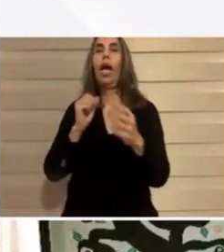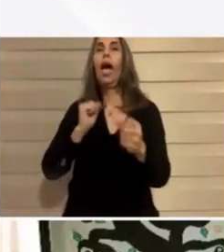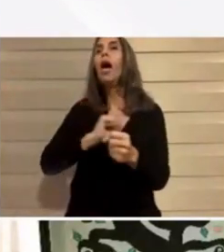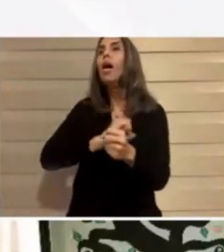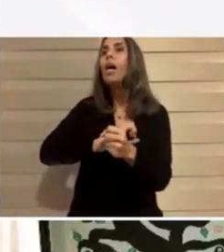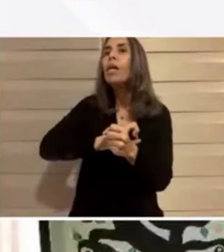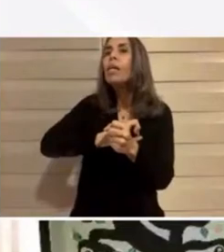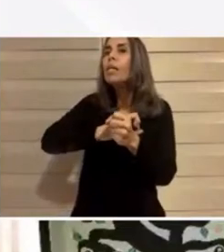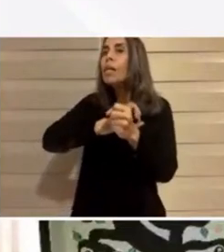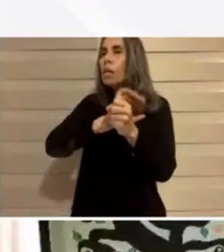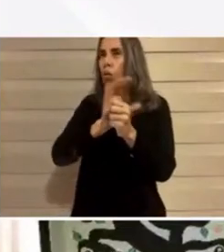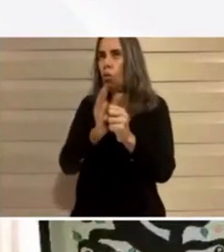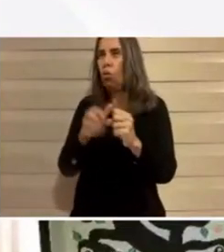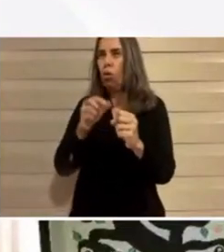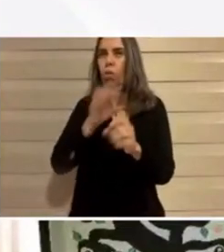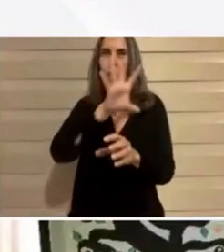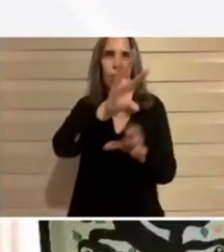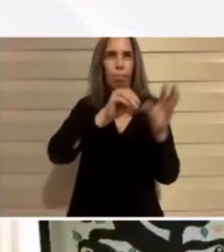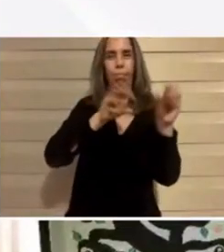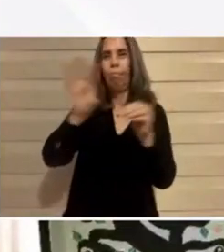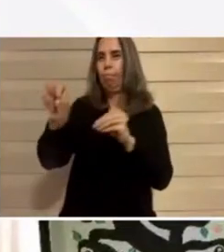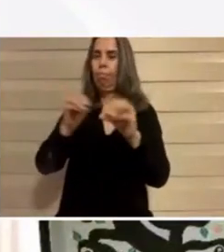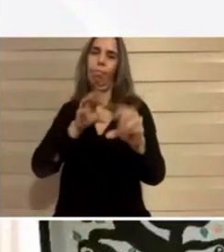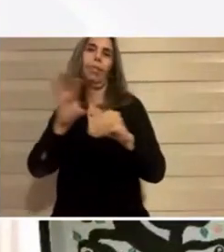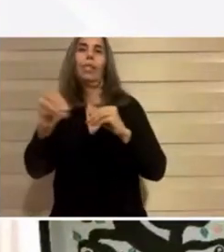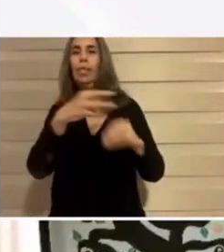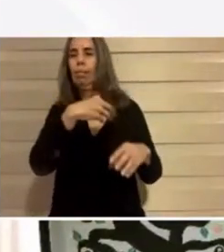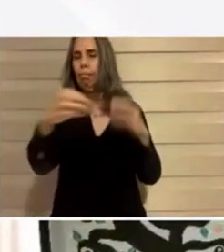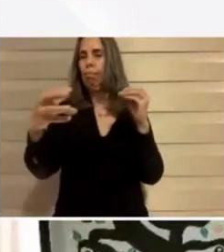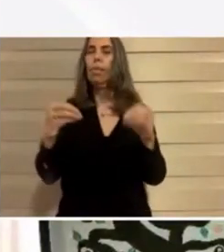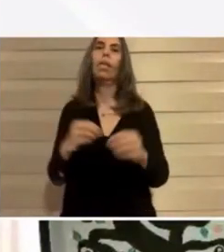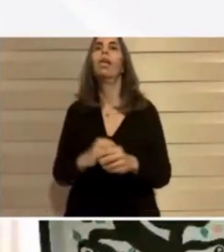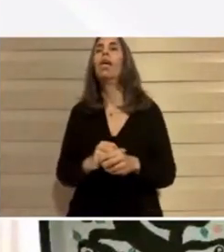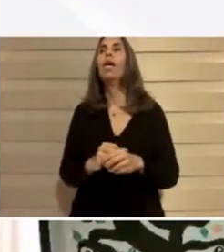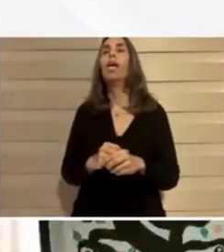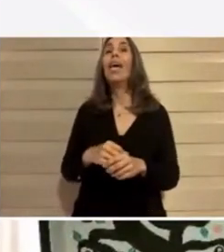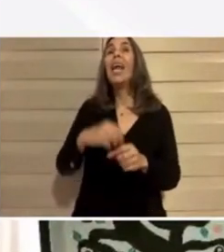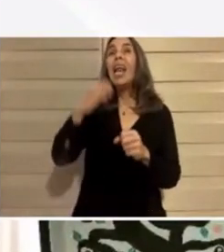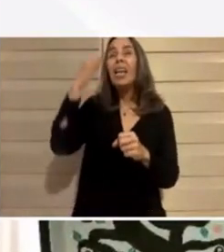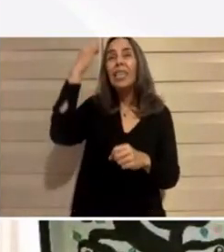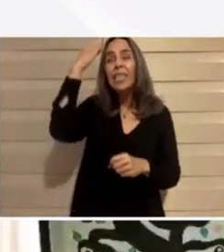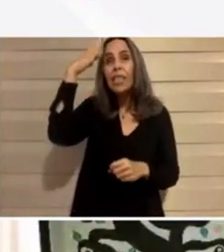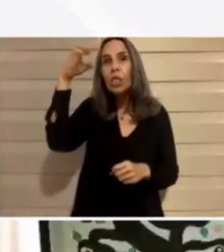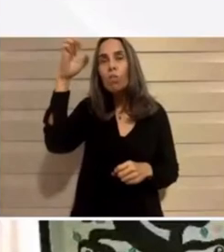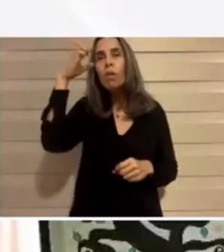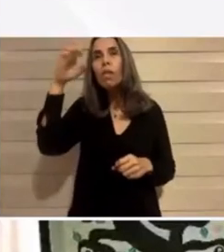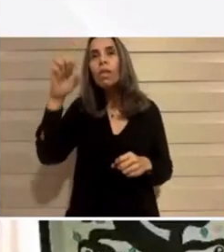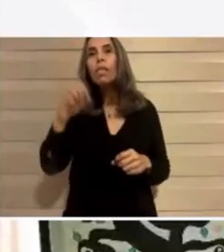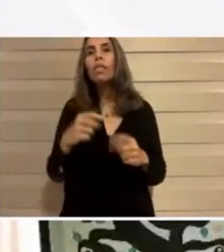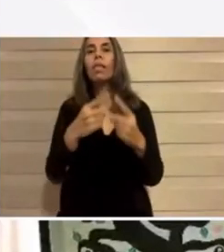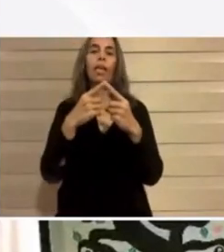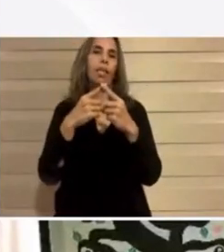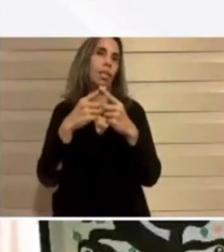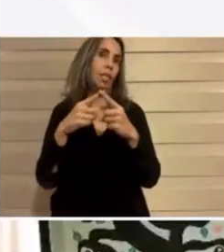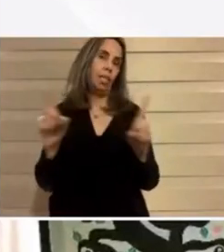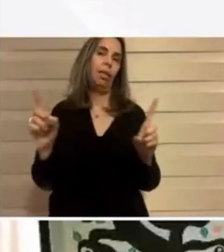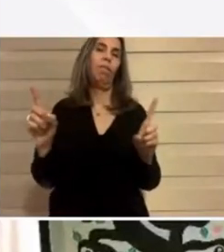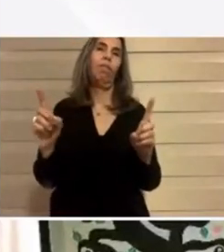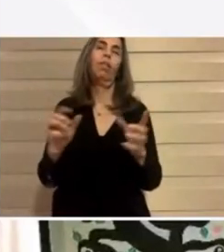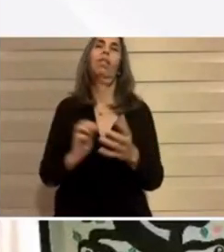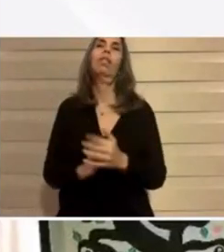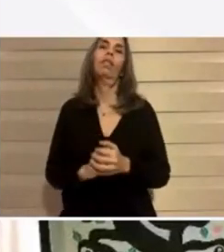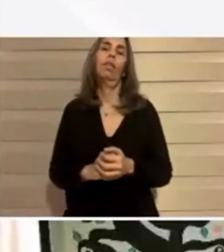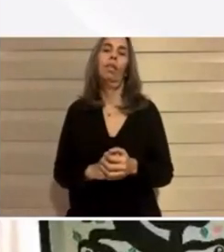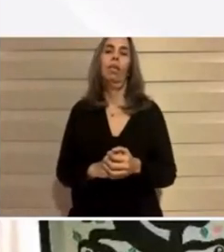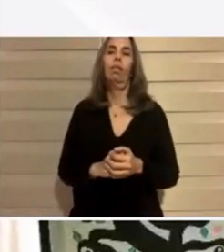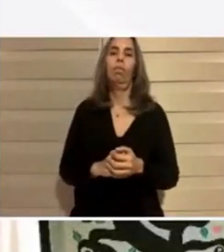el mes de marzo, la experiencia se hace de uno a uno. Hemos perdido temporalmente esa capacidad